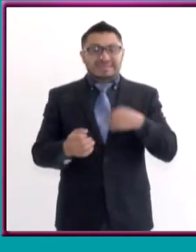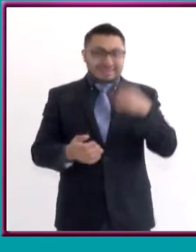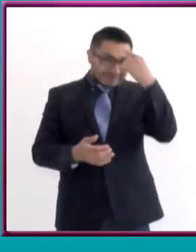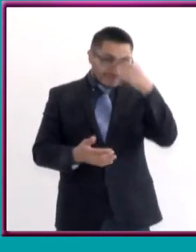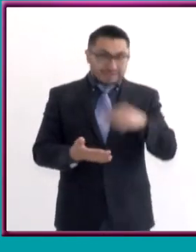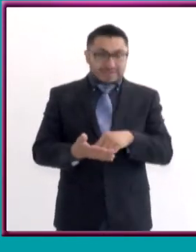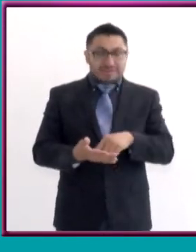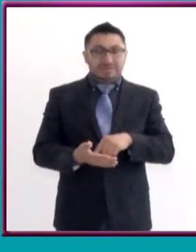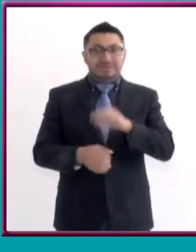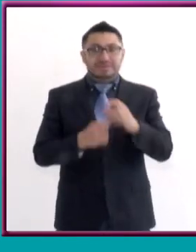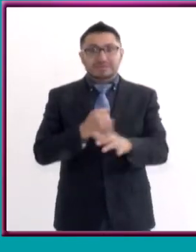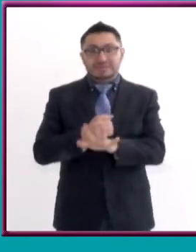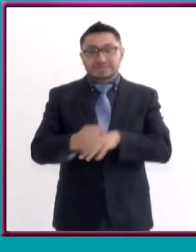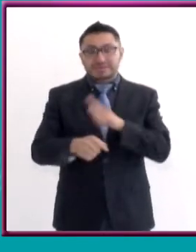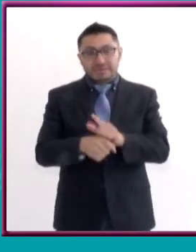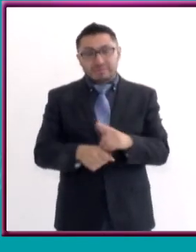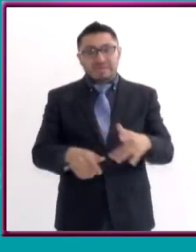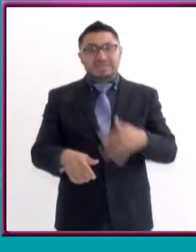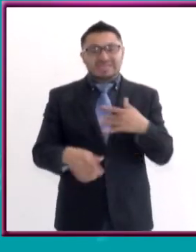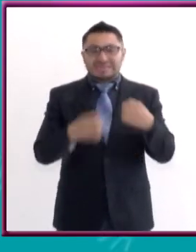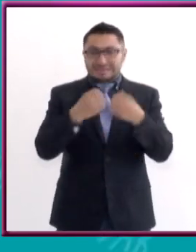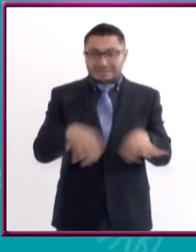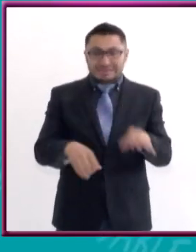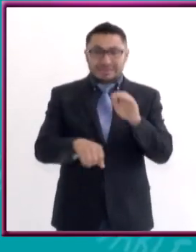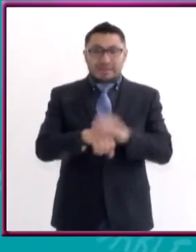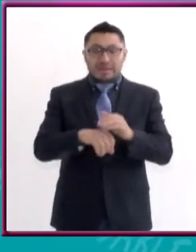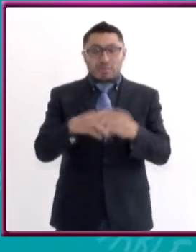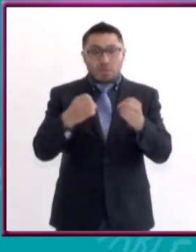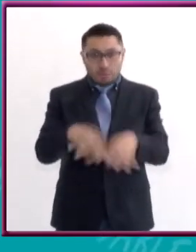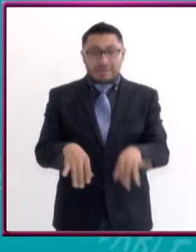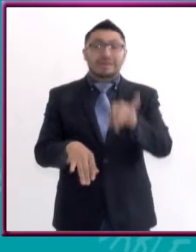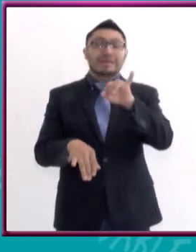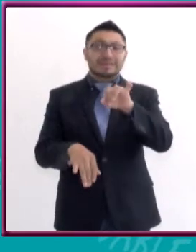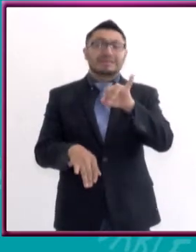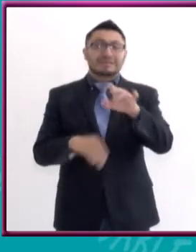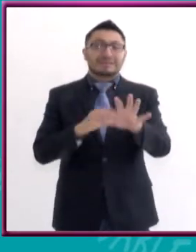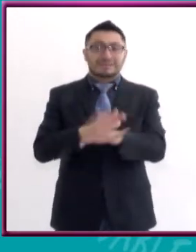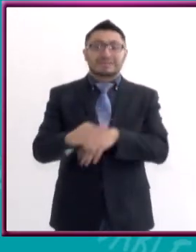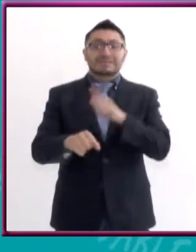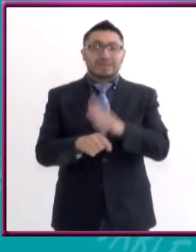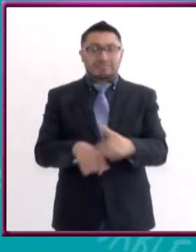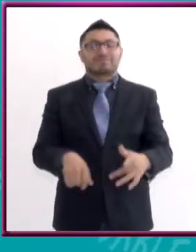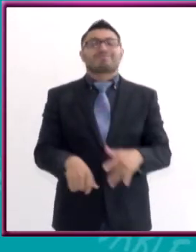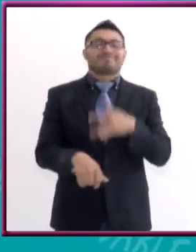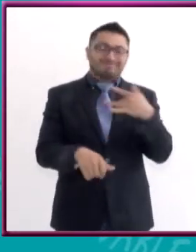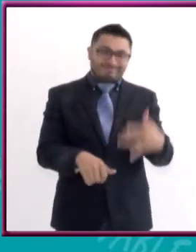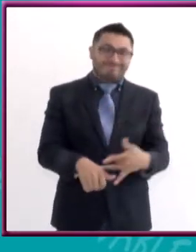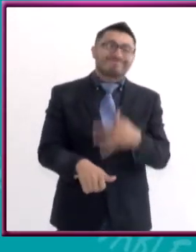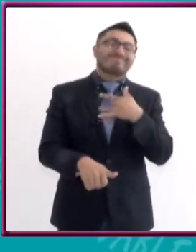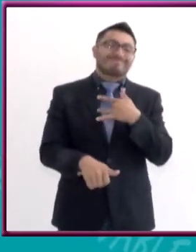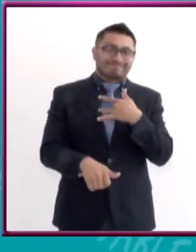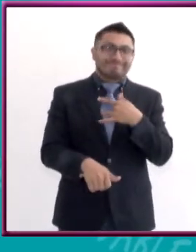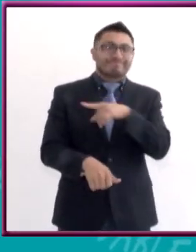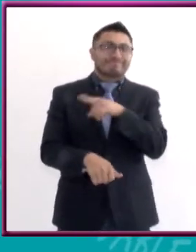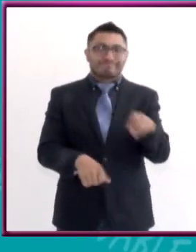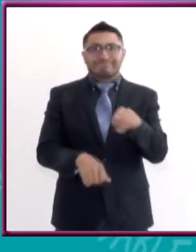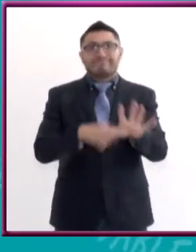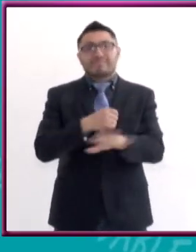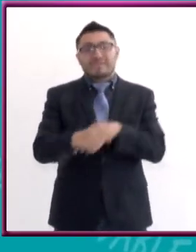que los animales sienten tristeza cuando pierden a un amigo. Sí, los animales son muy instintivos, ellos saben